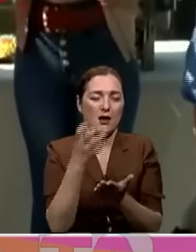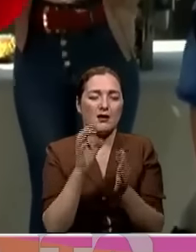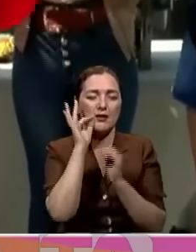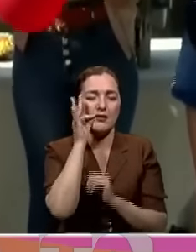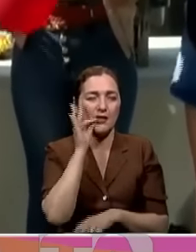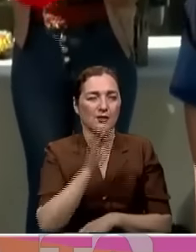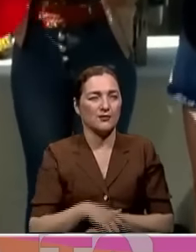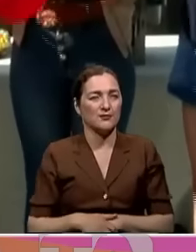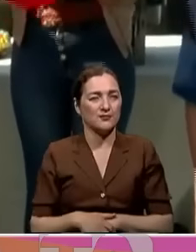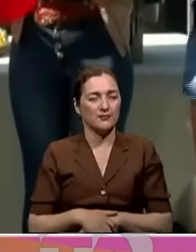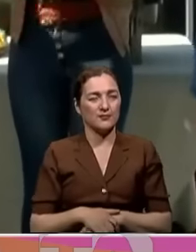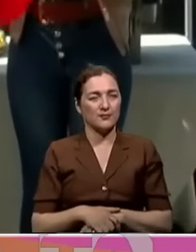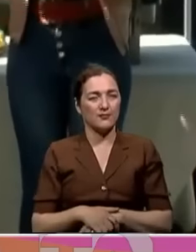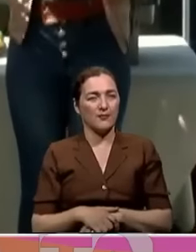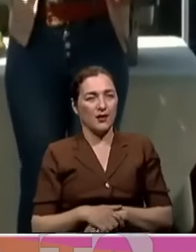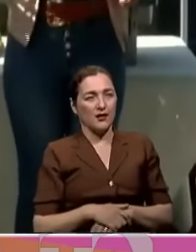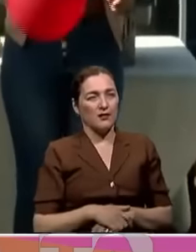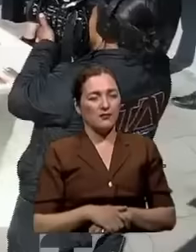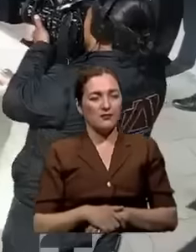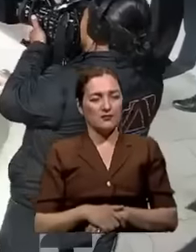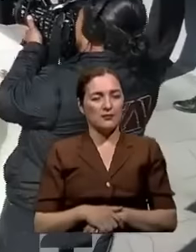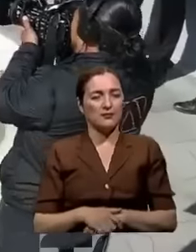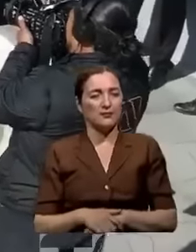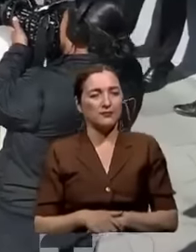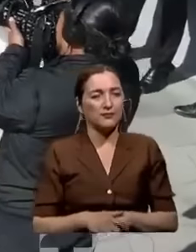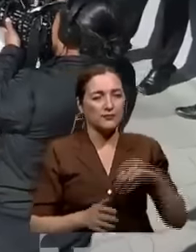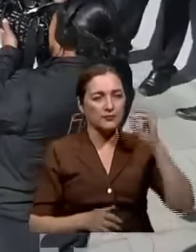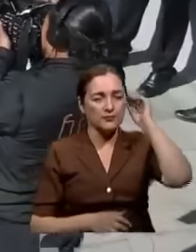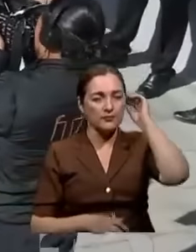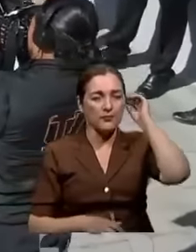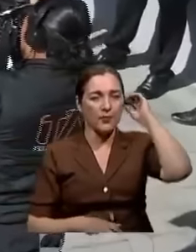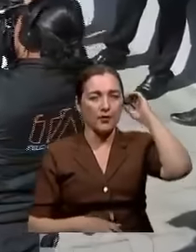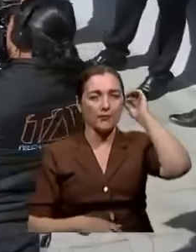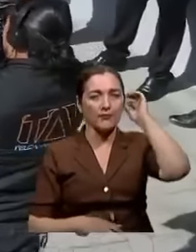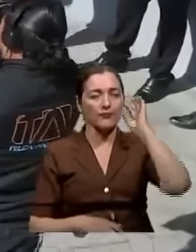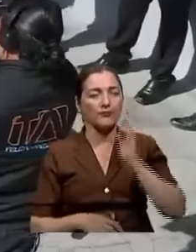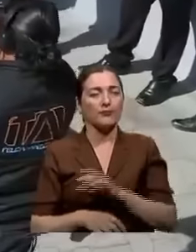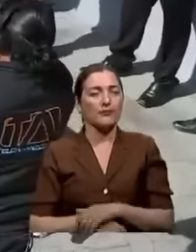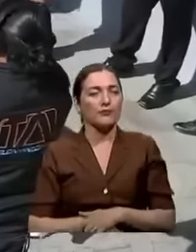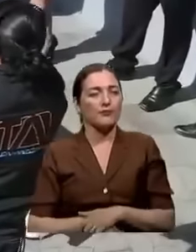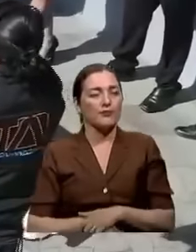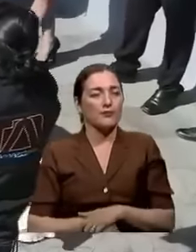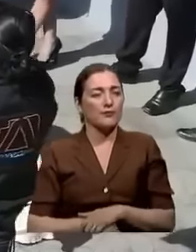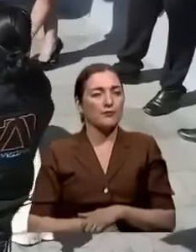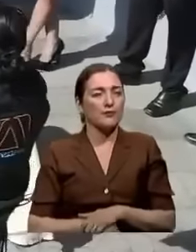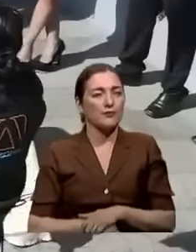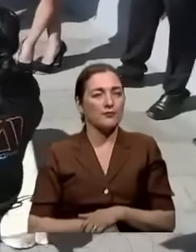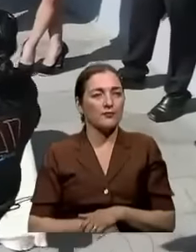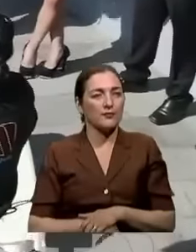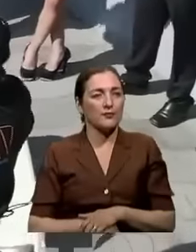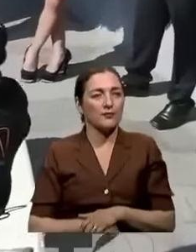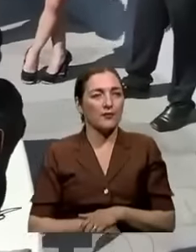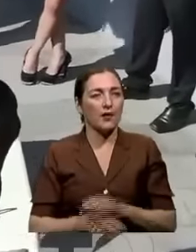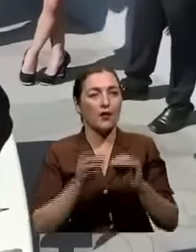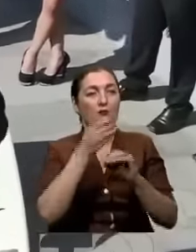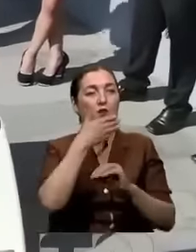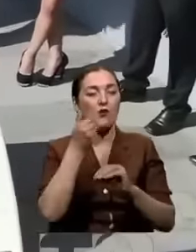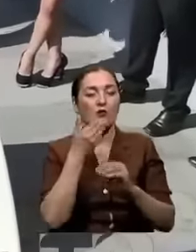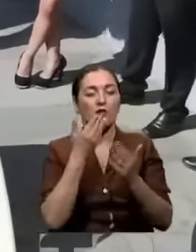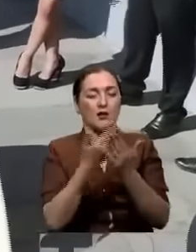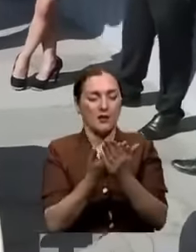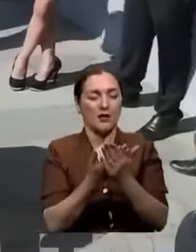rico. Tremendo pan. Bueno, ahí vamos pegando puntos altos. Vamos mejorando. Muchísimas gracias igual por las recomendaciones, que